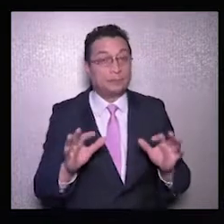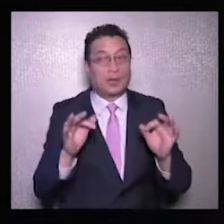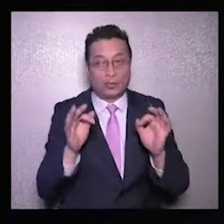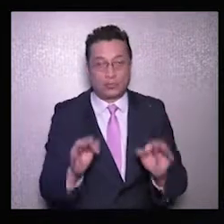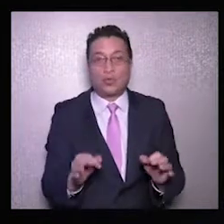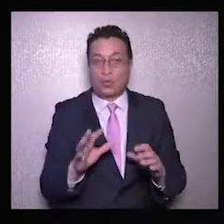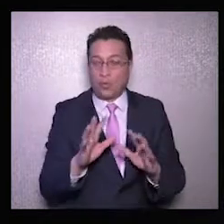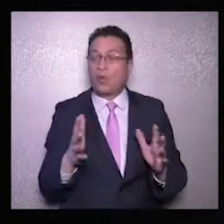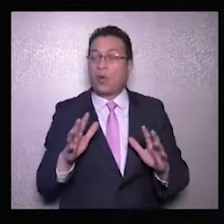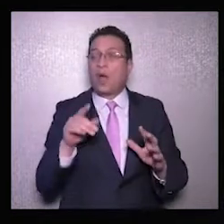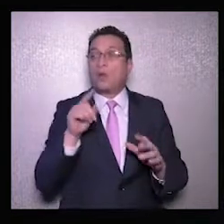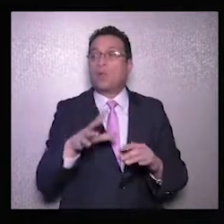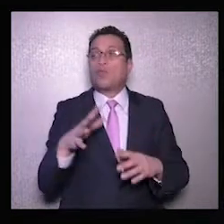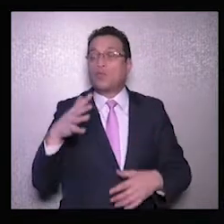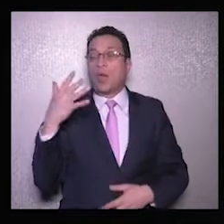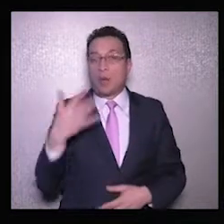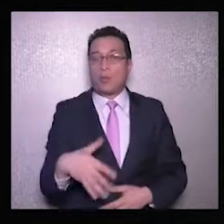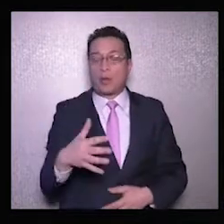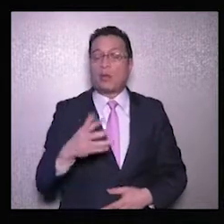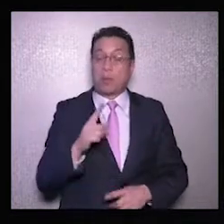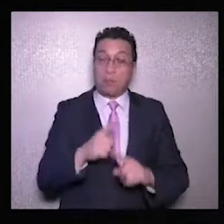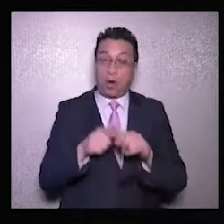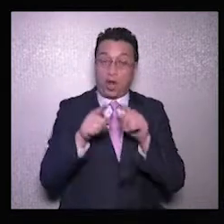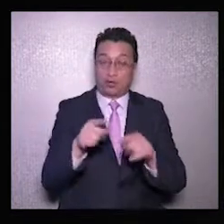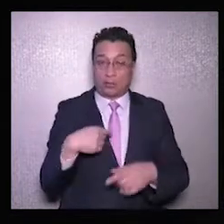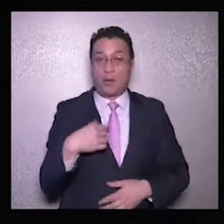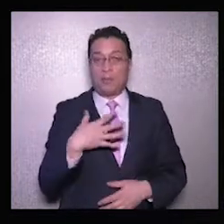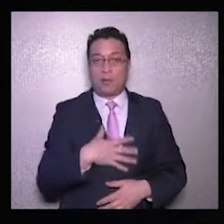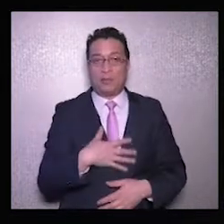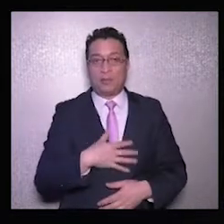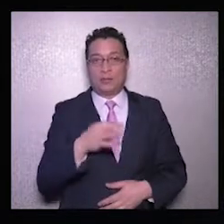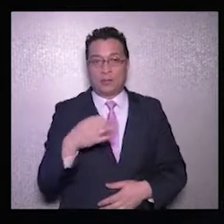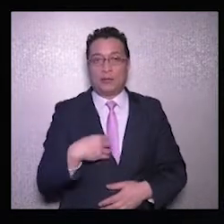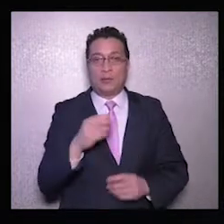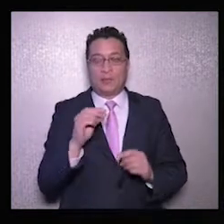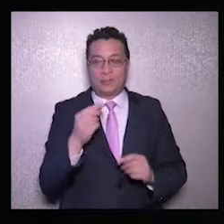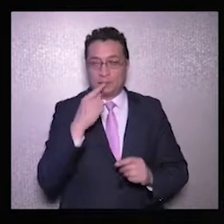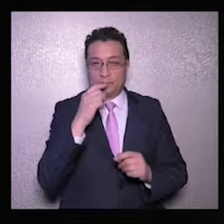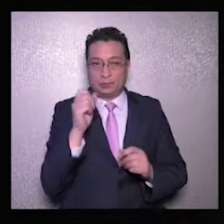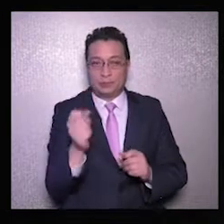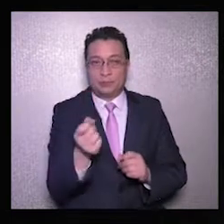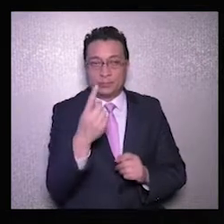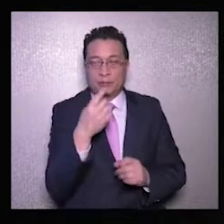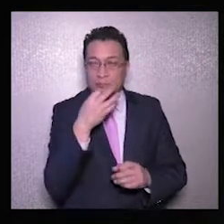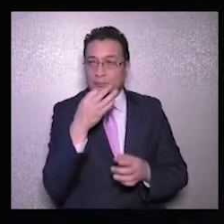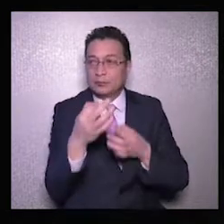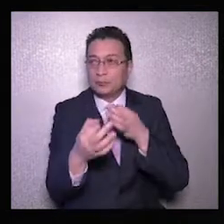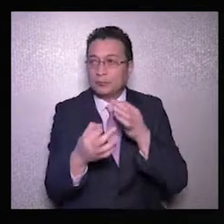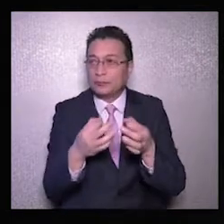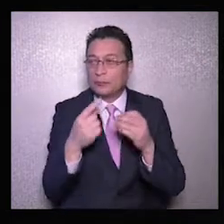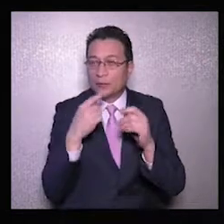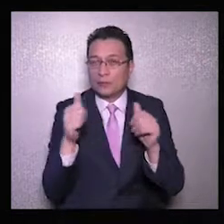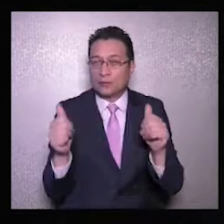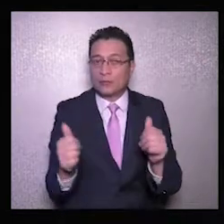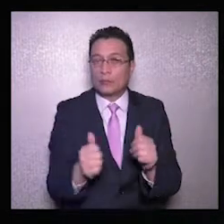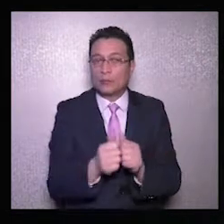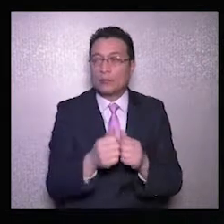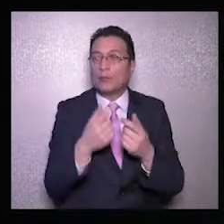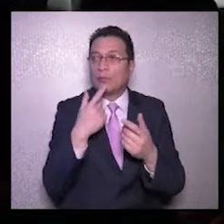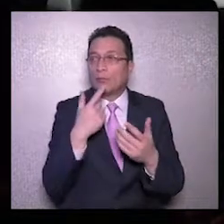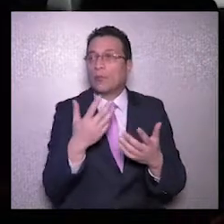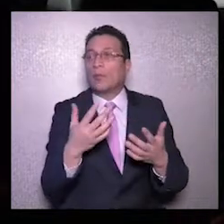muy relevante. Y por eso me gustaría hacer una primera aproximación a los temas de conversación de esta mañana de orden